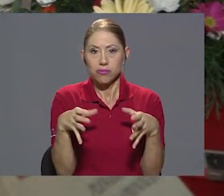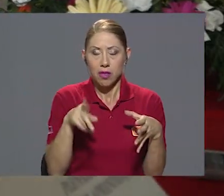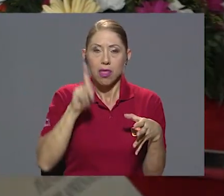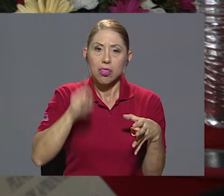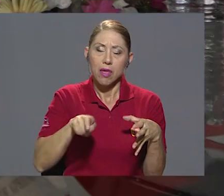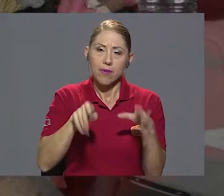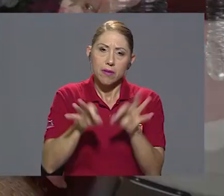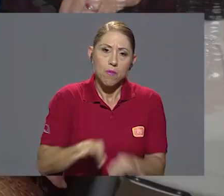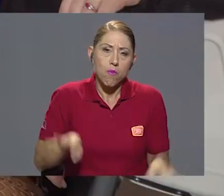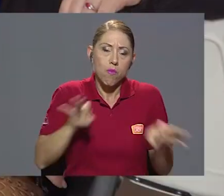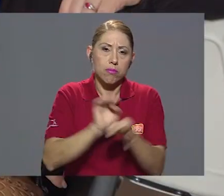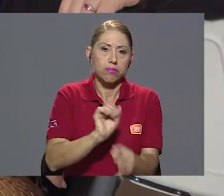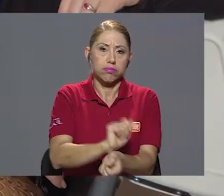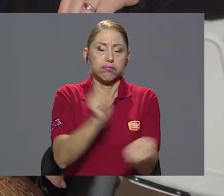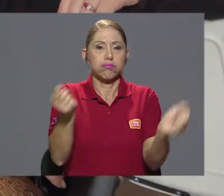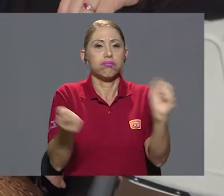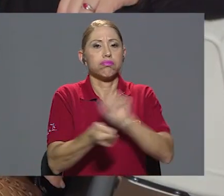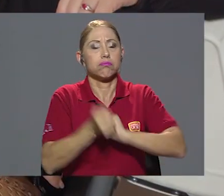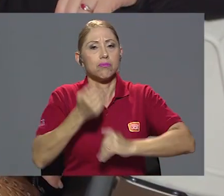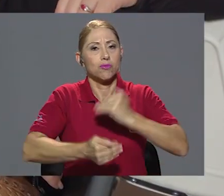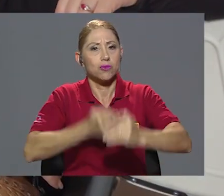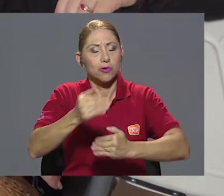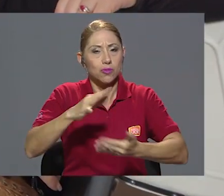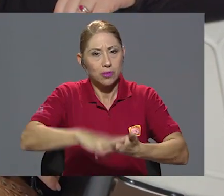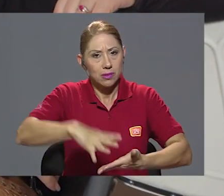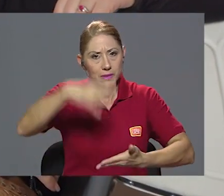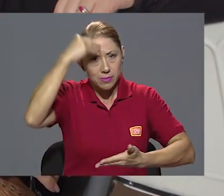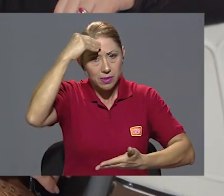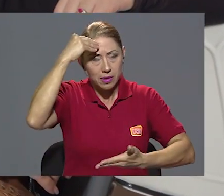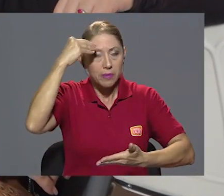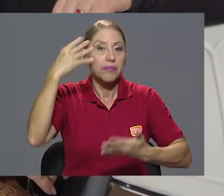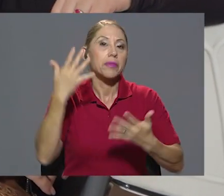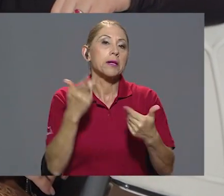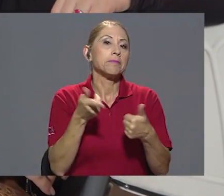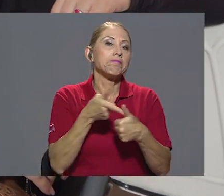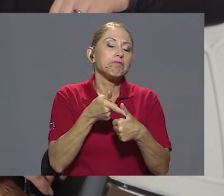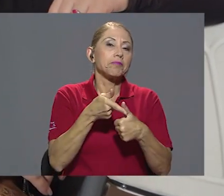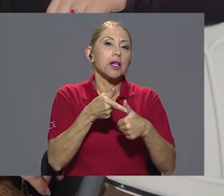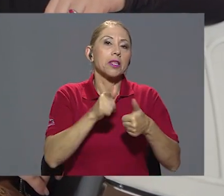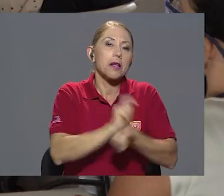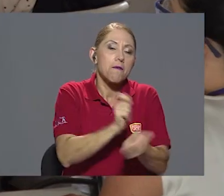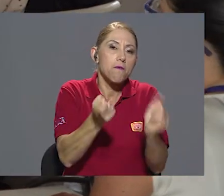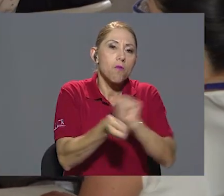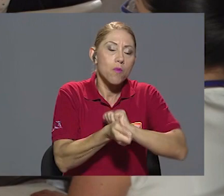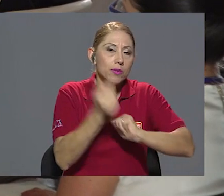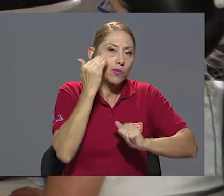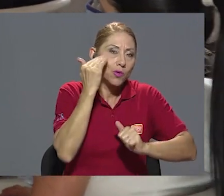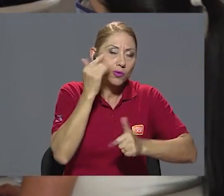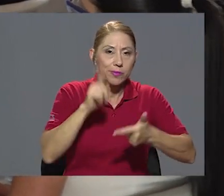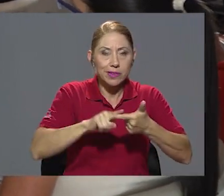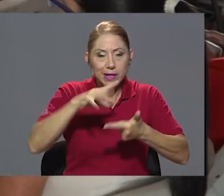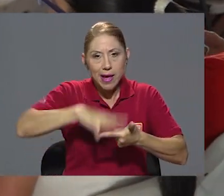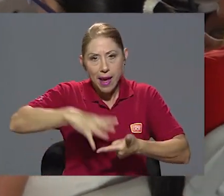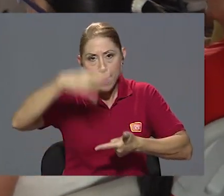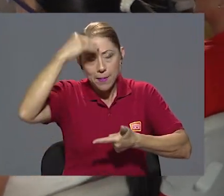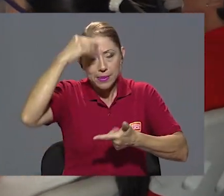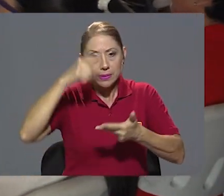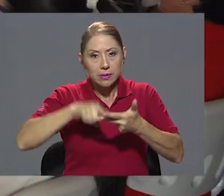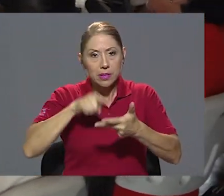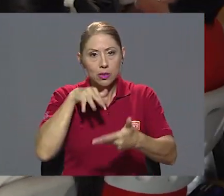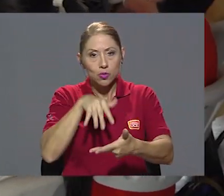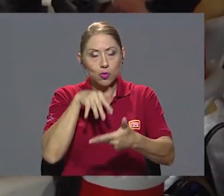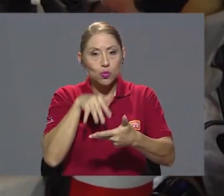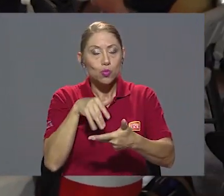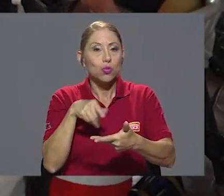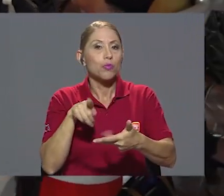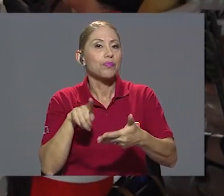la transformación del conocimiento, desde el aprendizaje como tal, desde el estudio como tal, y también creo que de alguna